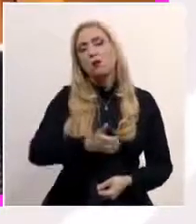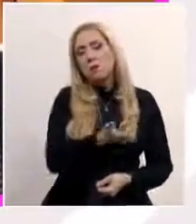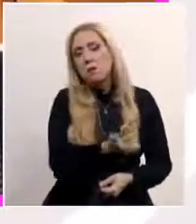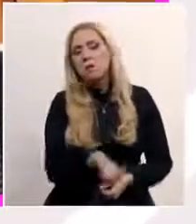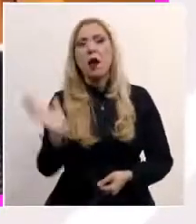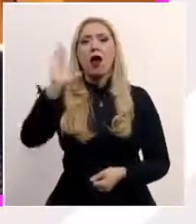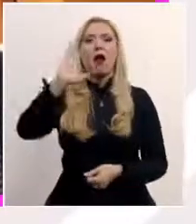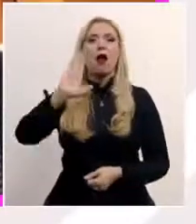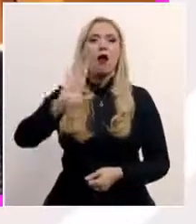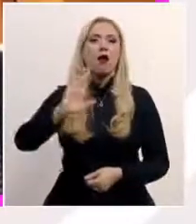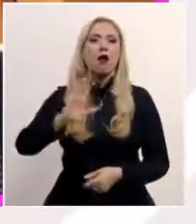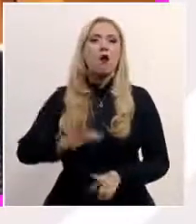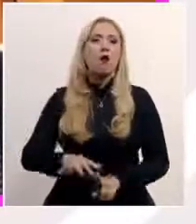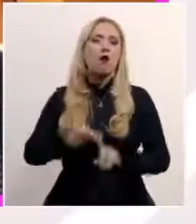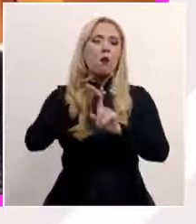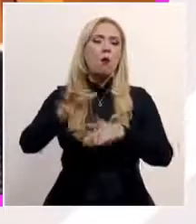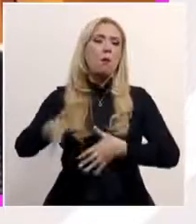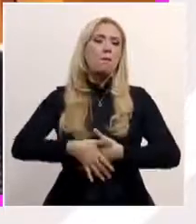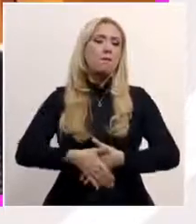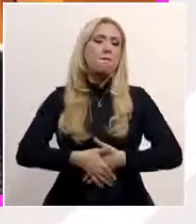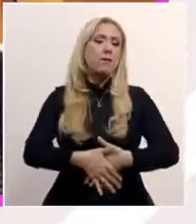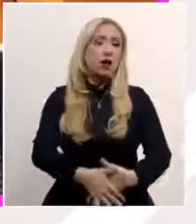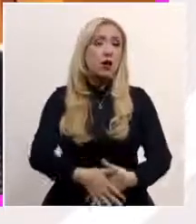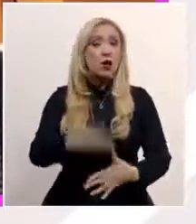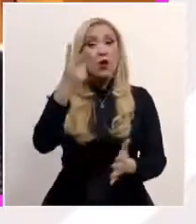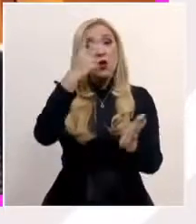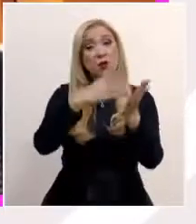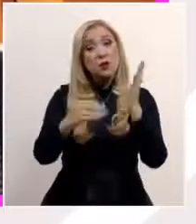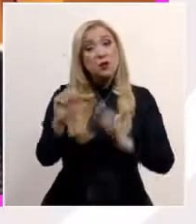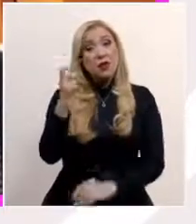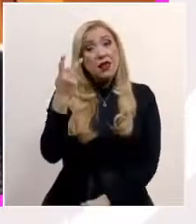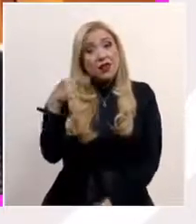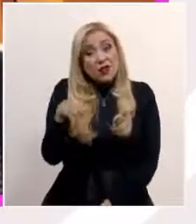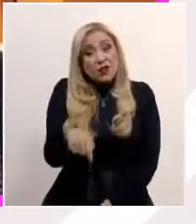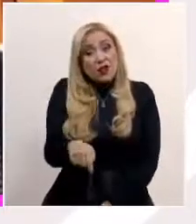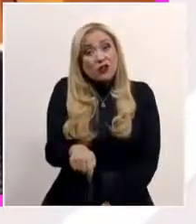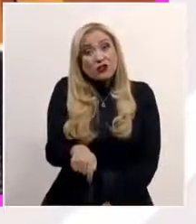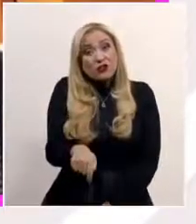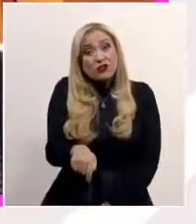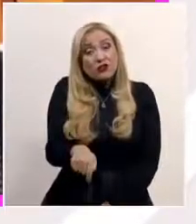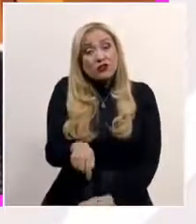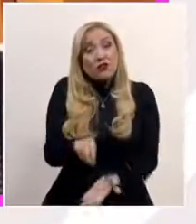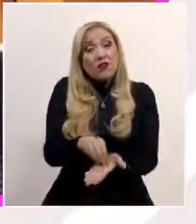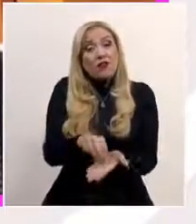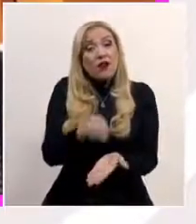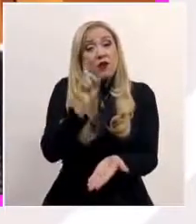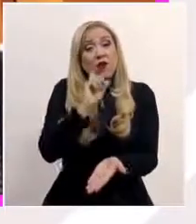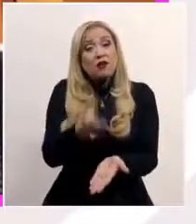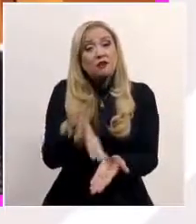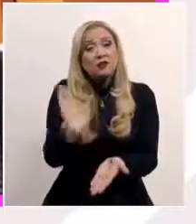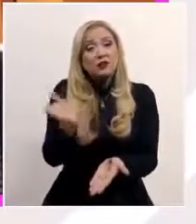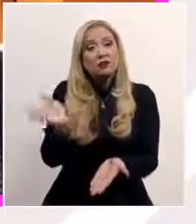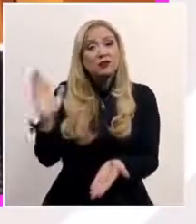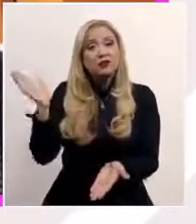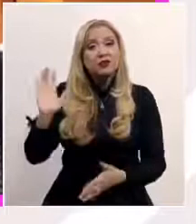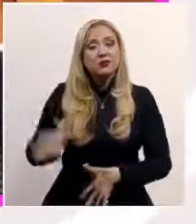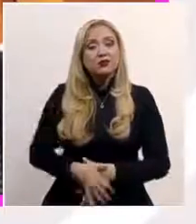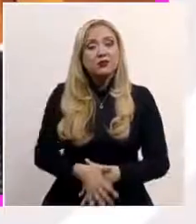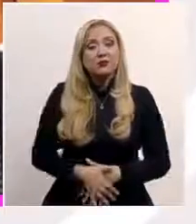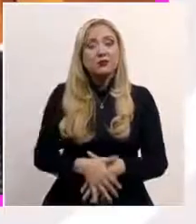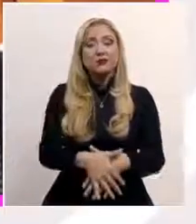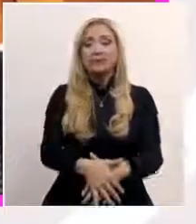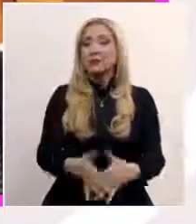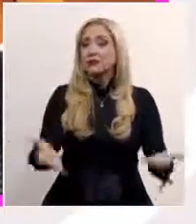En 2022, todavía las mujeres siguen siendo despedidas por estar embarazadas. Sí, en la Ciudad de México y a nivel